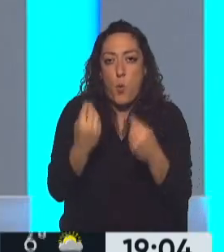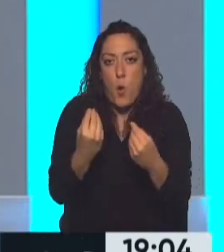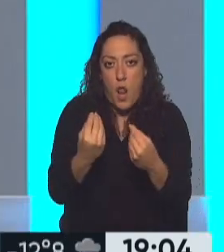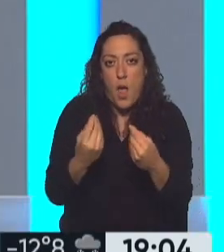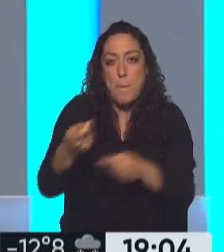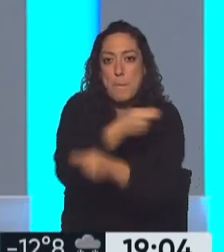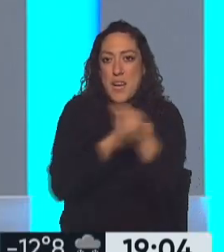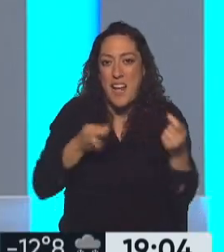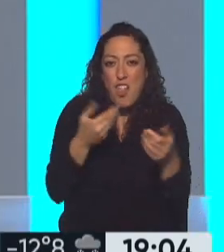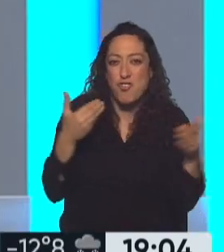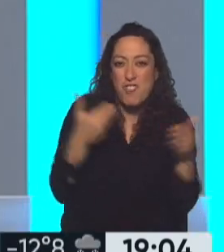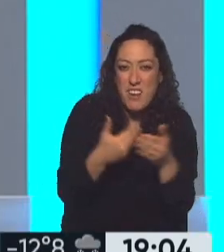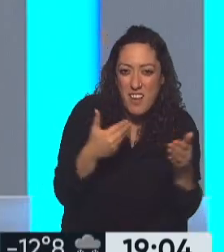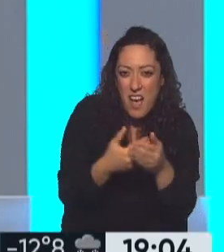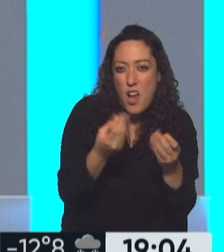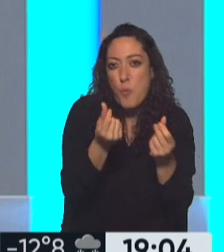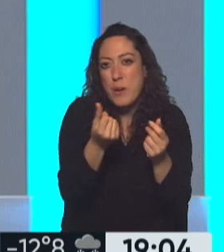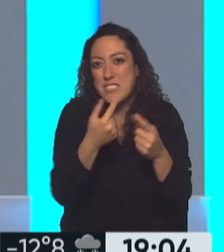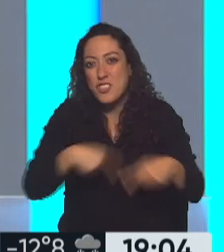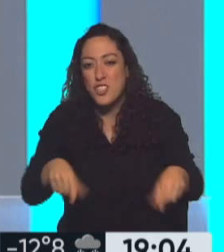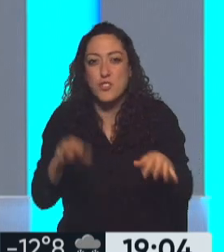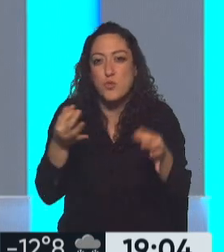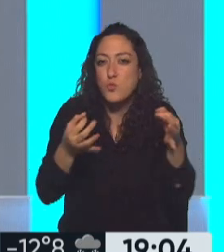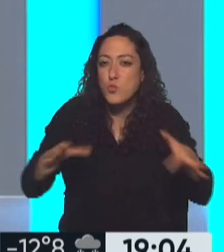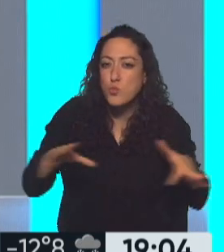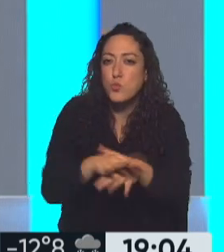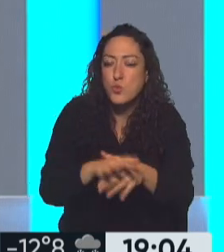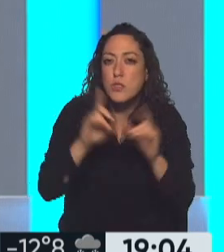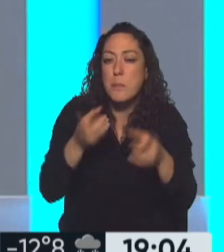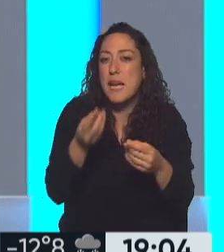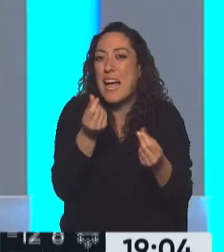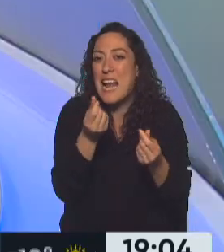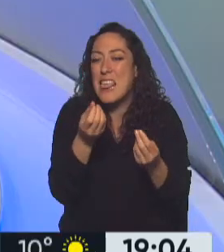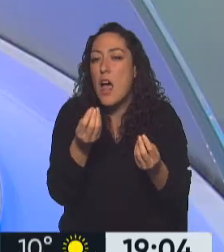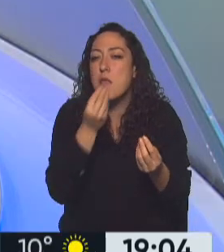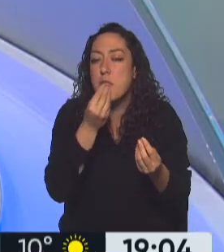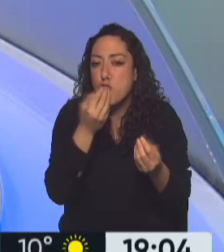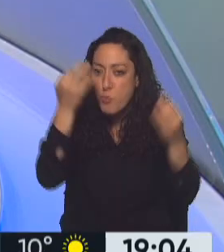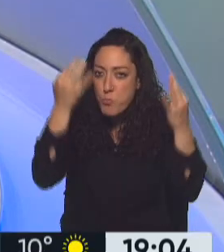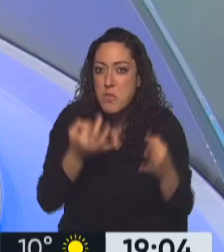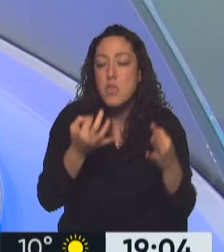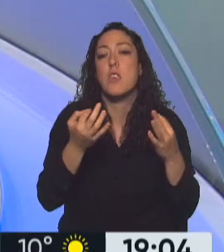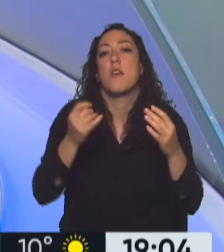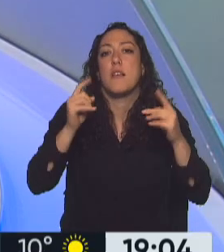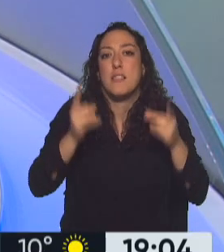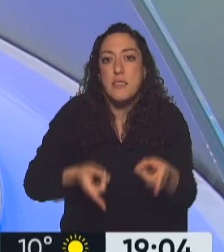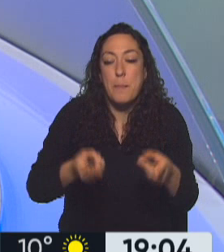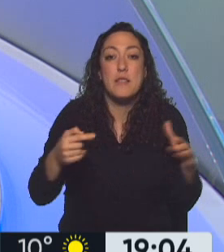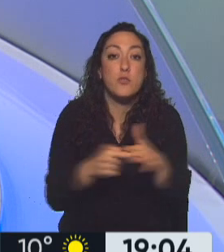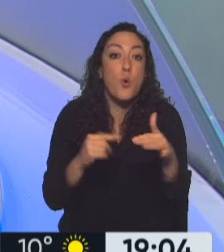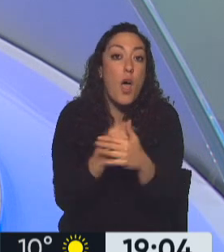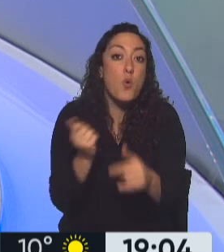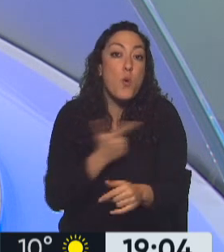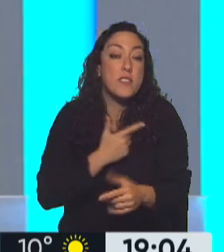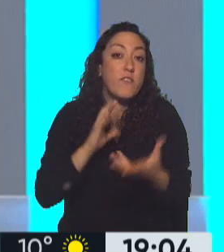un mercado de cercanía y llegar con precio justo y alimentos de calidad a nuestros vecinos sino también mostrarla a nuestra ciudad